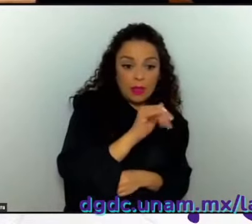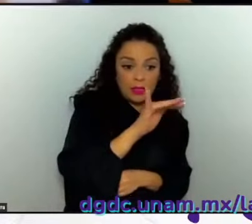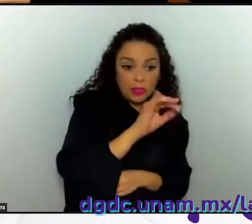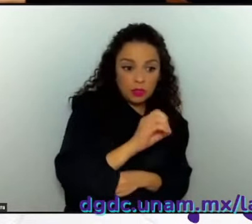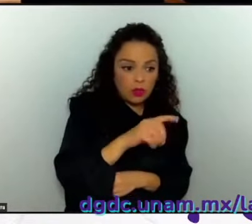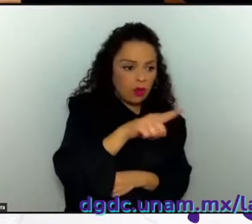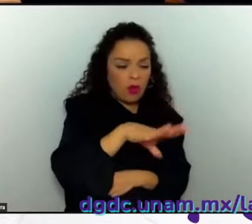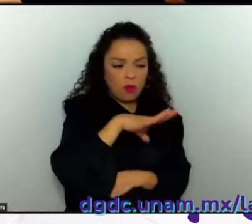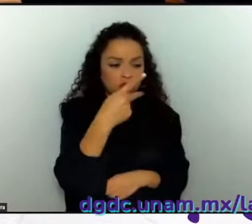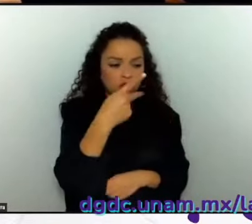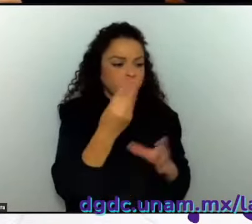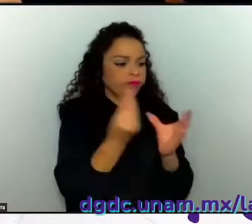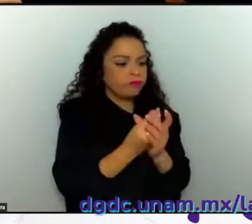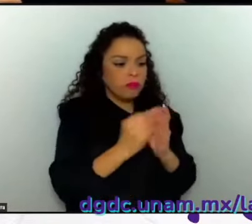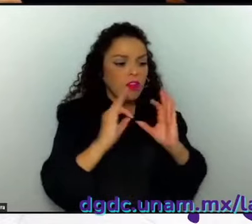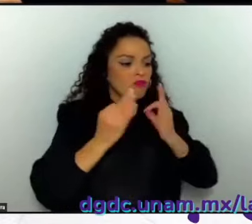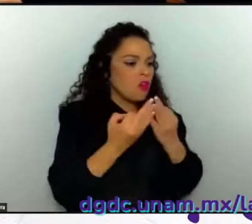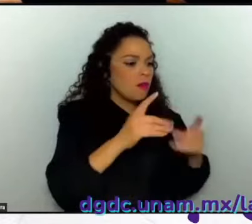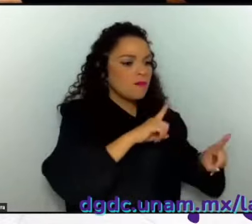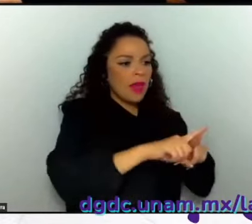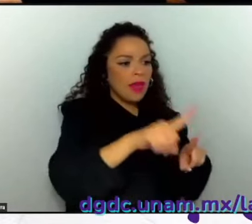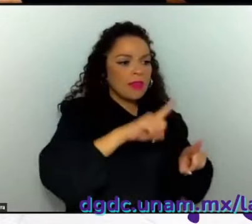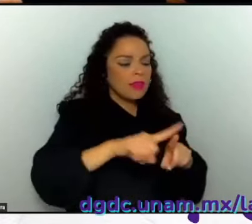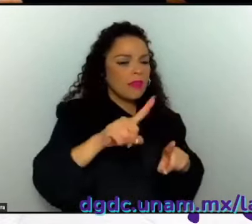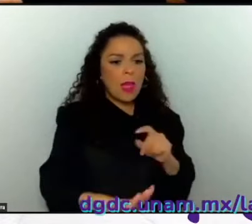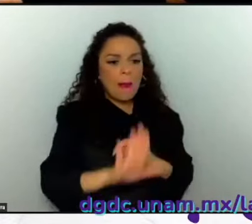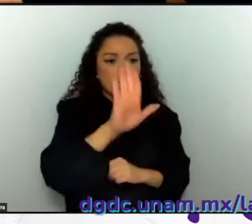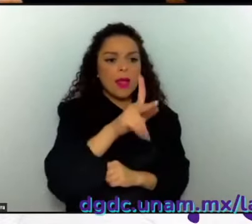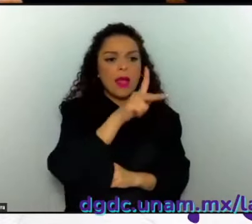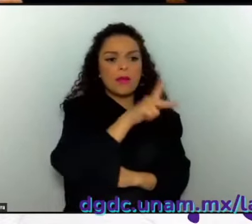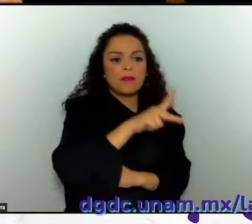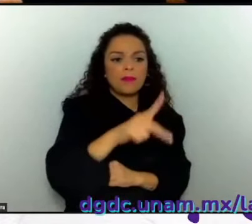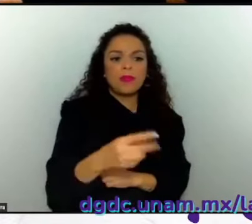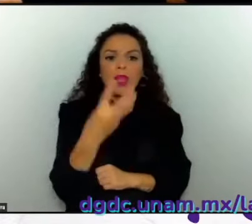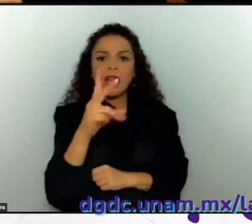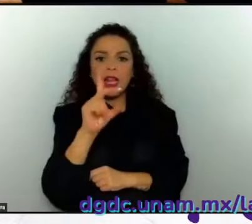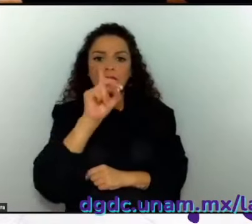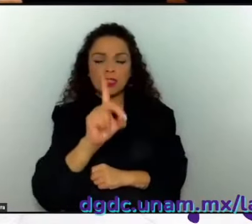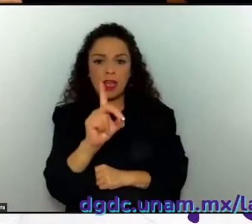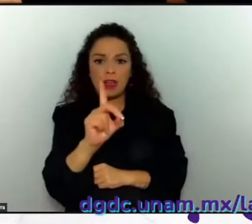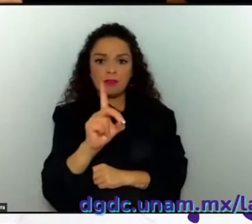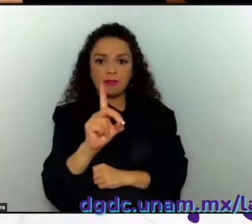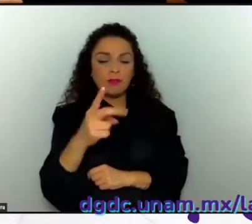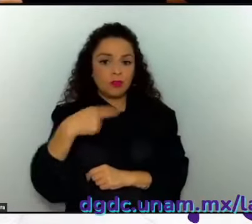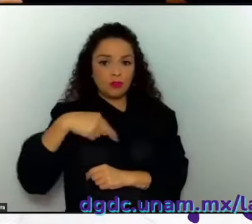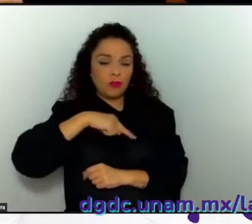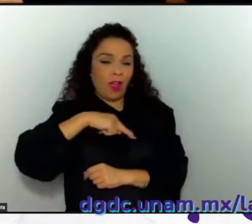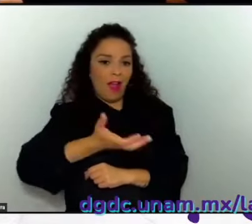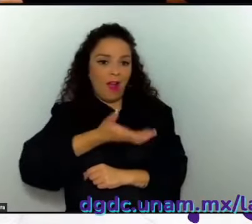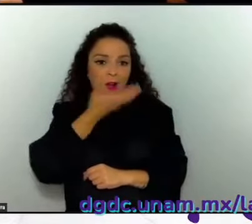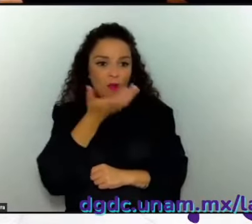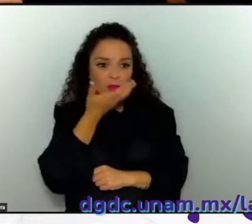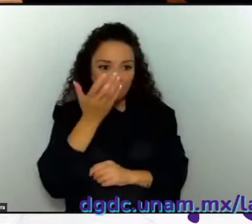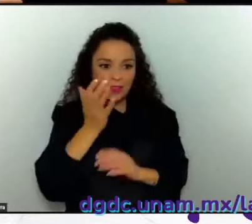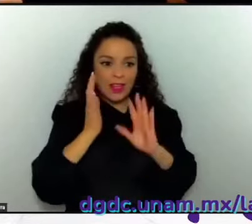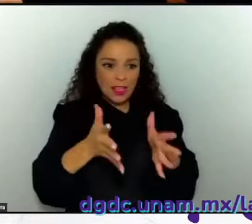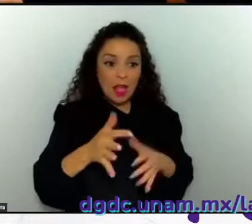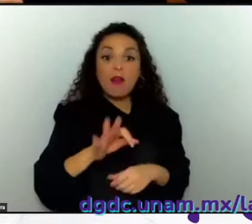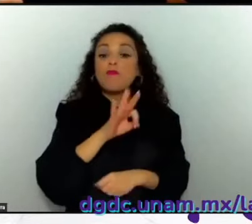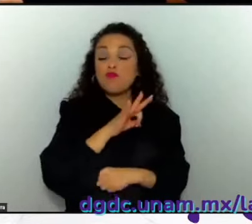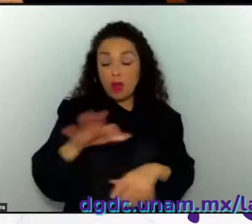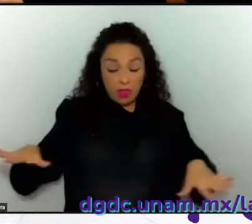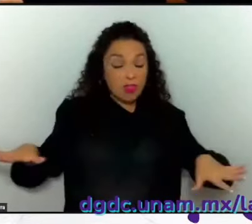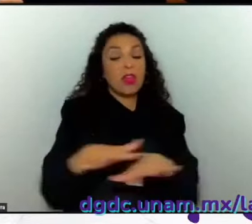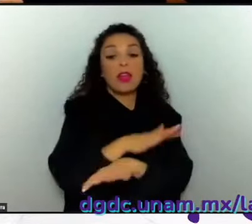muchas maneras, como si fuera una dimensión más parecida a las tres dimensiones del espacio a las que estamos acostumbrados. Sabemos que se puede alterar el flujo